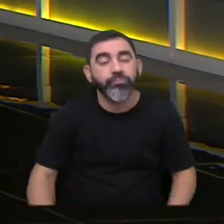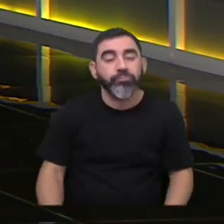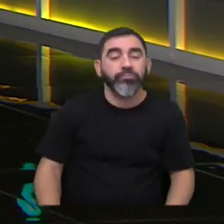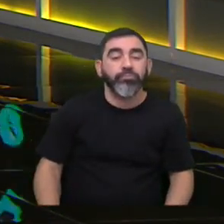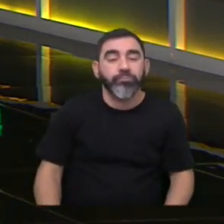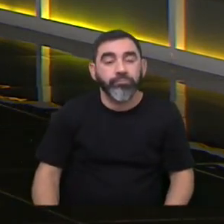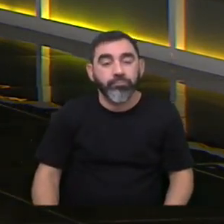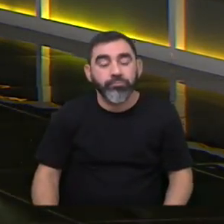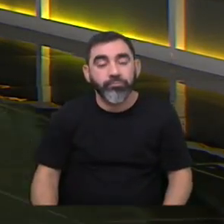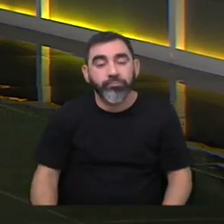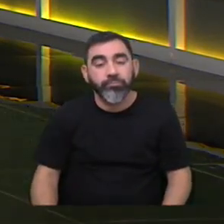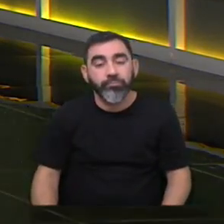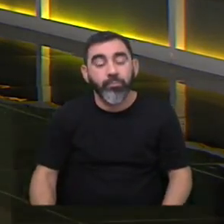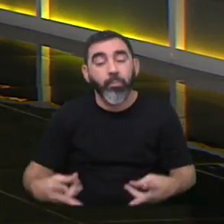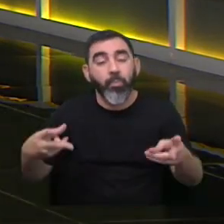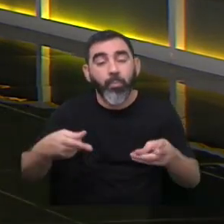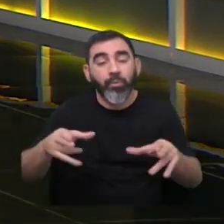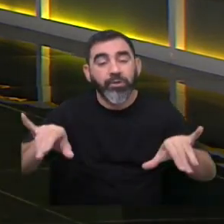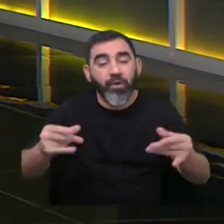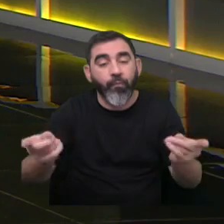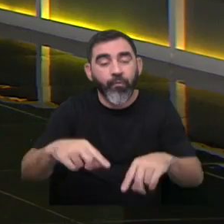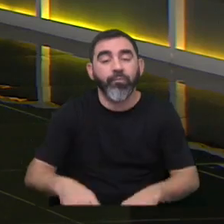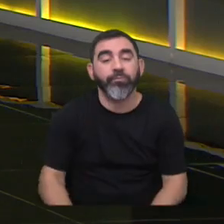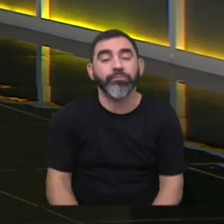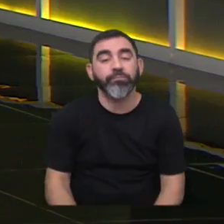en Alimentos y Salud Humana. Pausa en Sobreciencia, ya volvemos.